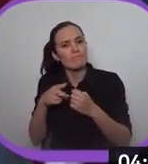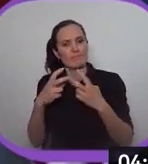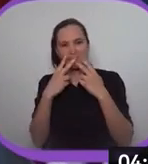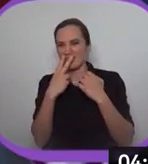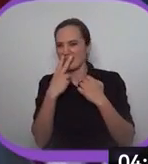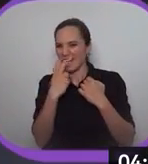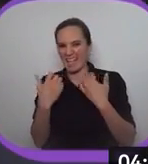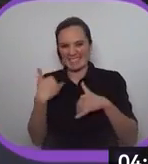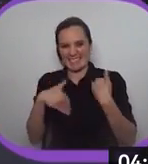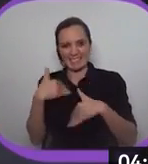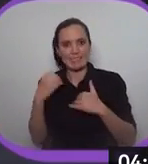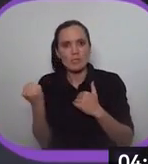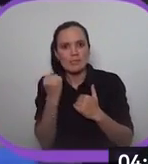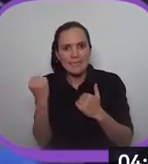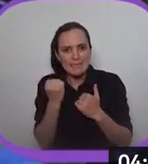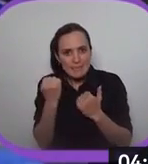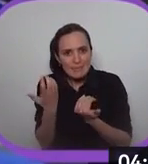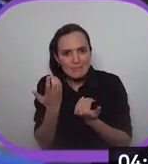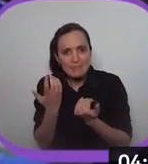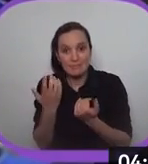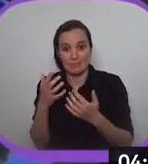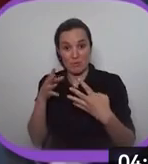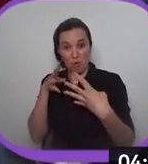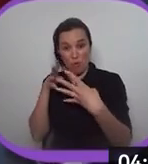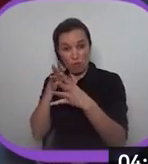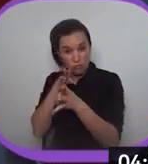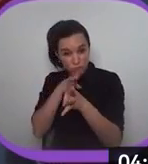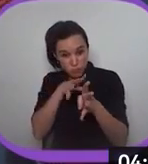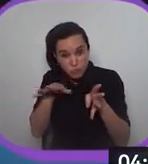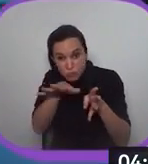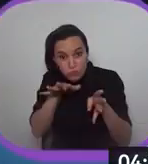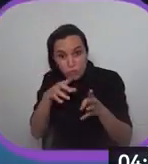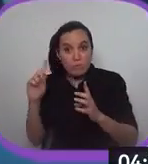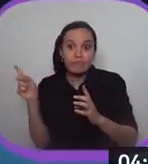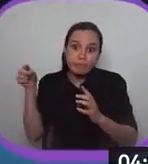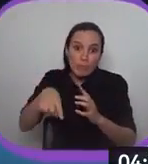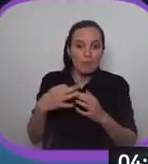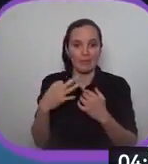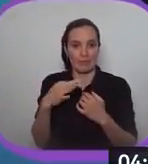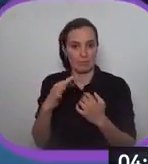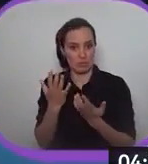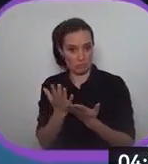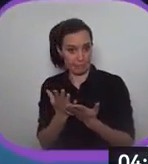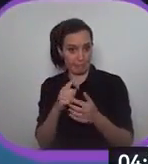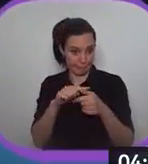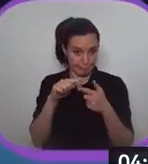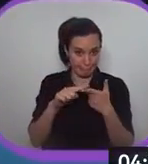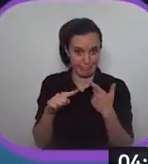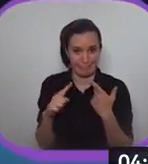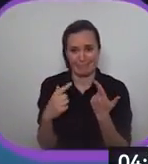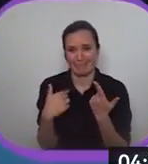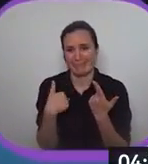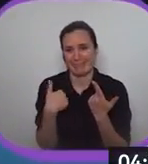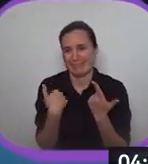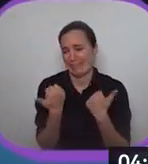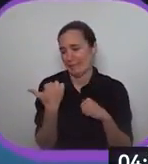la única fuente de energía de Sage. Tenemos que volver a esa zona de batalla y pronto. ¡Claro! Spinner es atacado. Segunda parte. Con